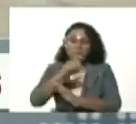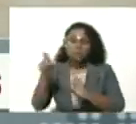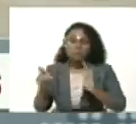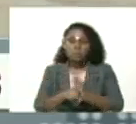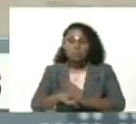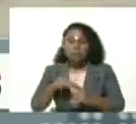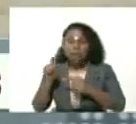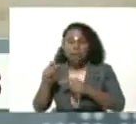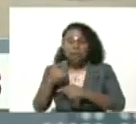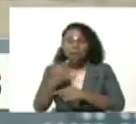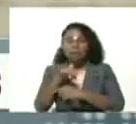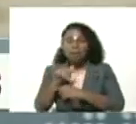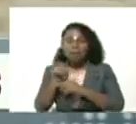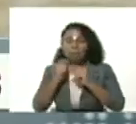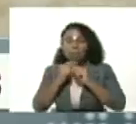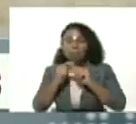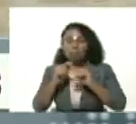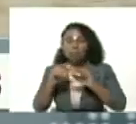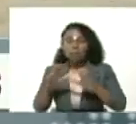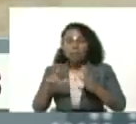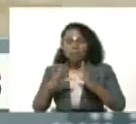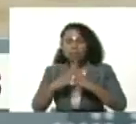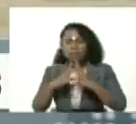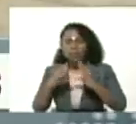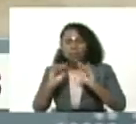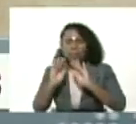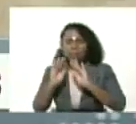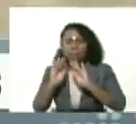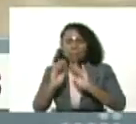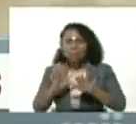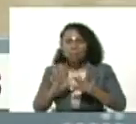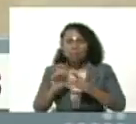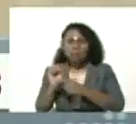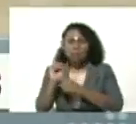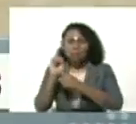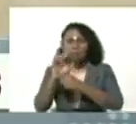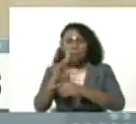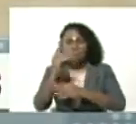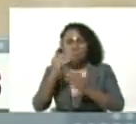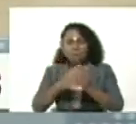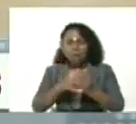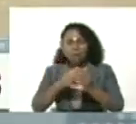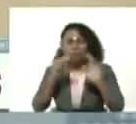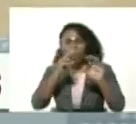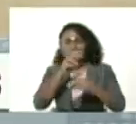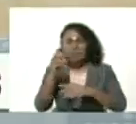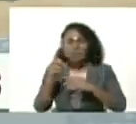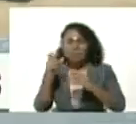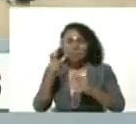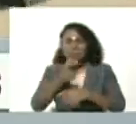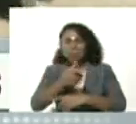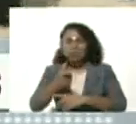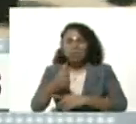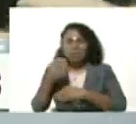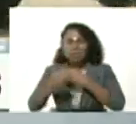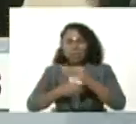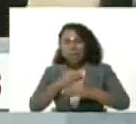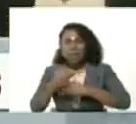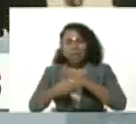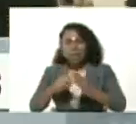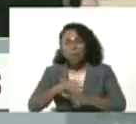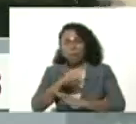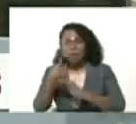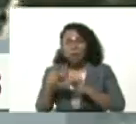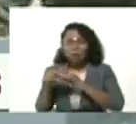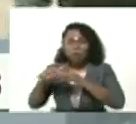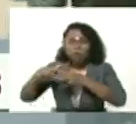Ahí tenemos un despliegue, hermano presidente, con todos los apoyos que usted ha enviado de las 1.200 personas que han sido colapsadas por